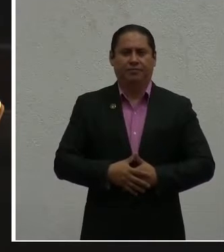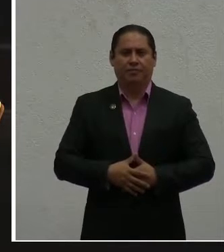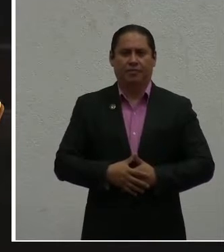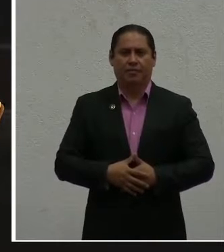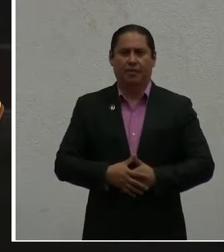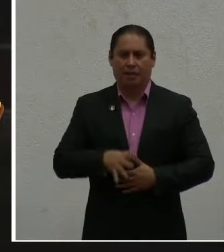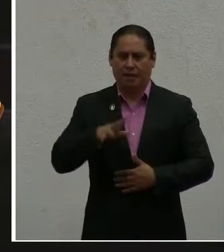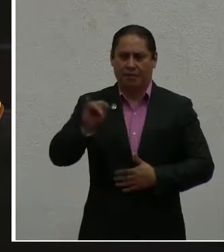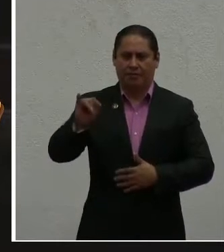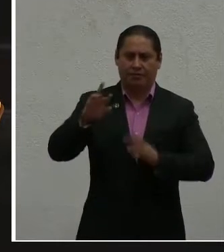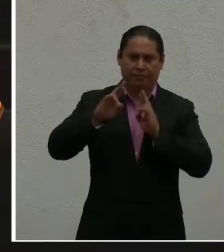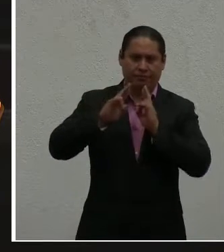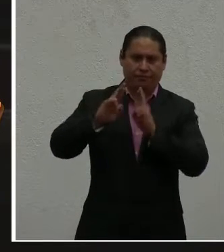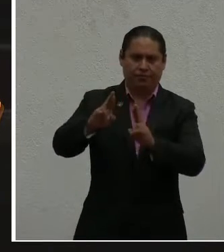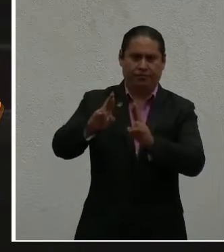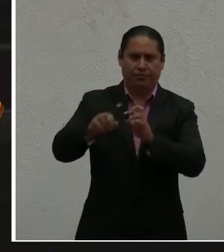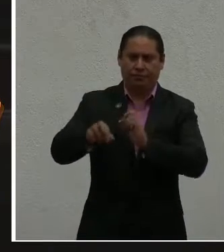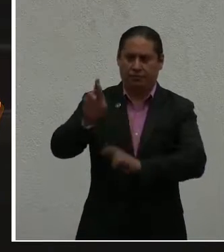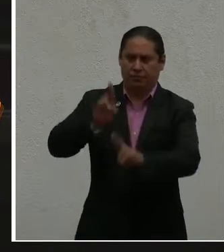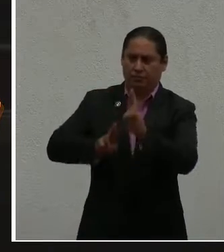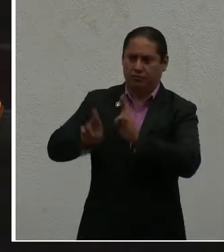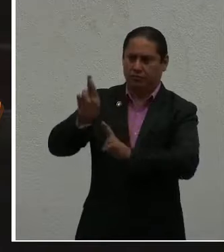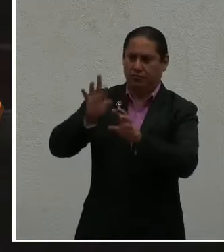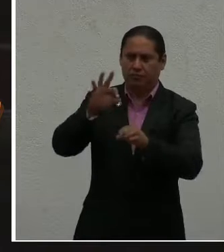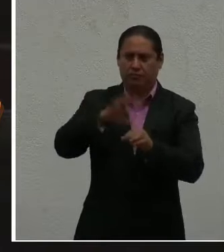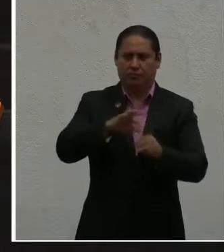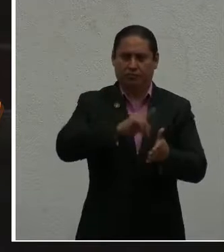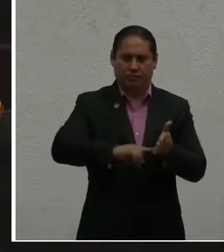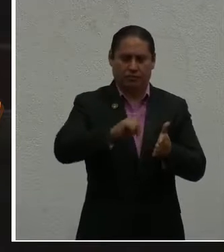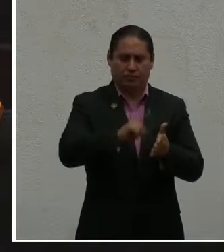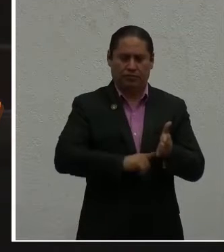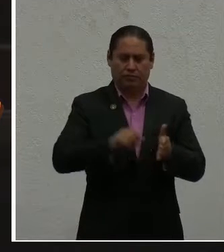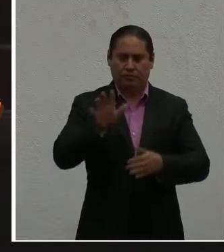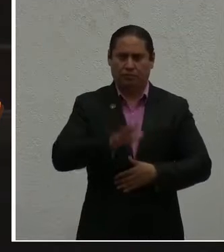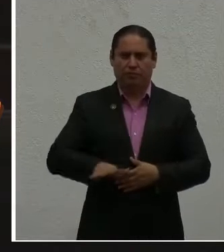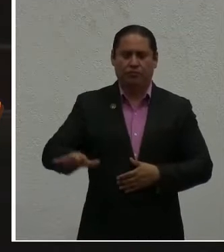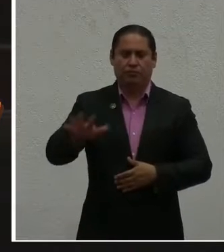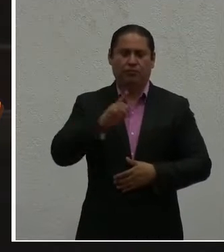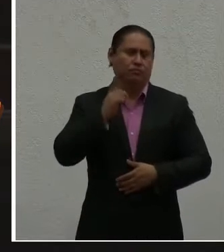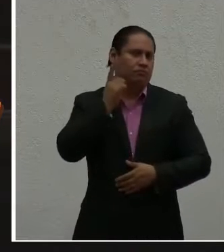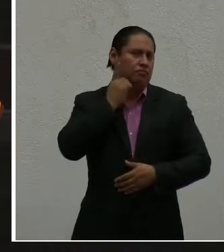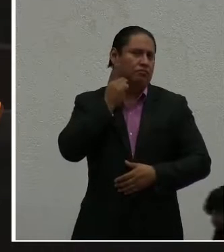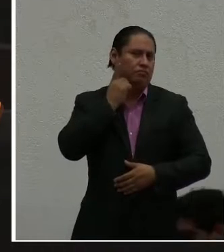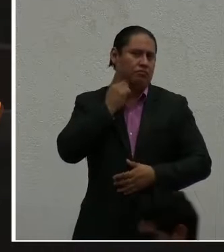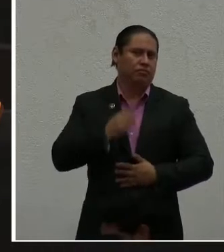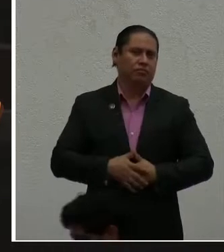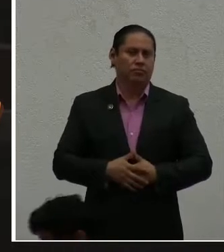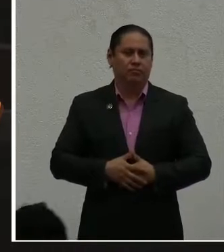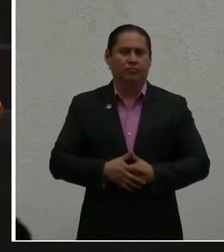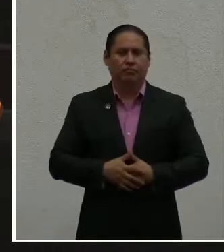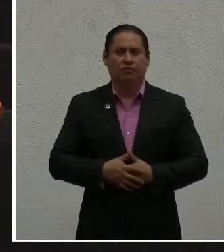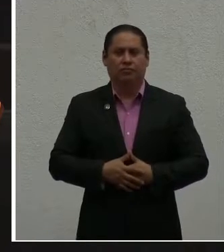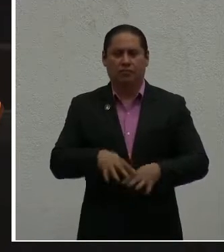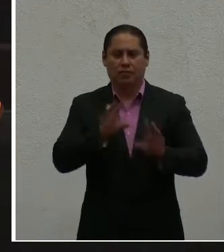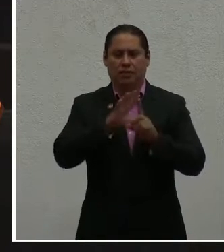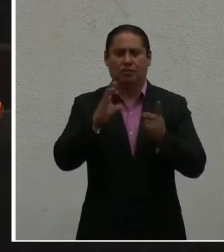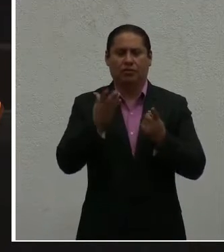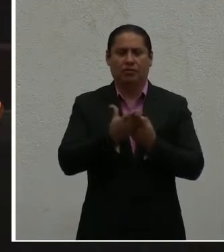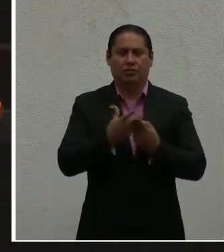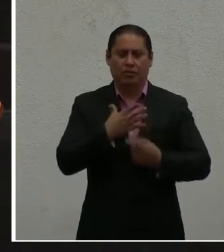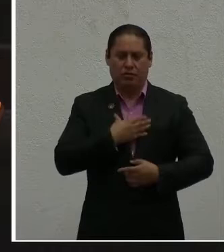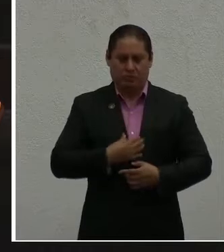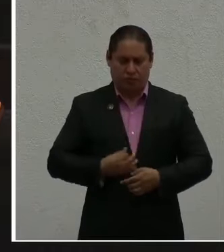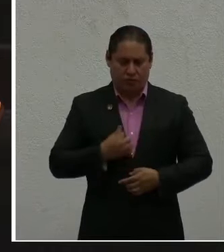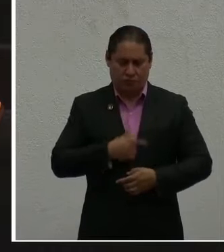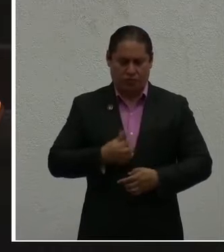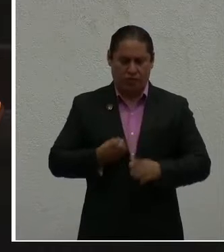Así lo resolvieron y dictaminaron por unanimidad de votos de los diputados y diputadas presentes de la Comisión de